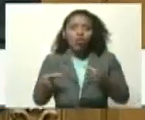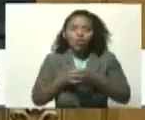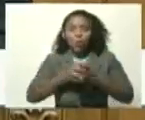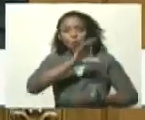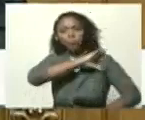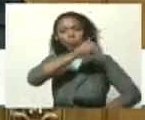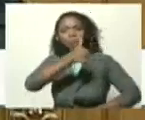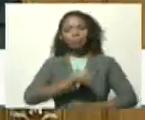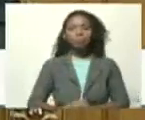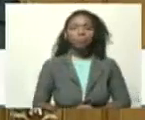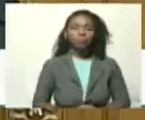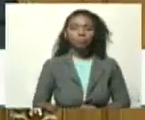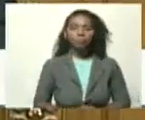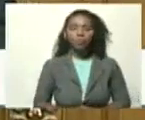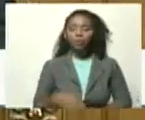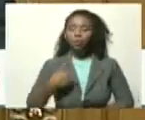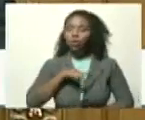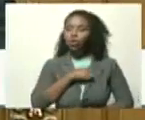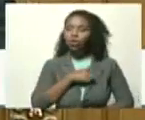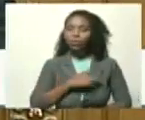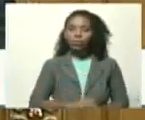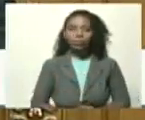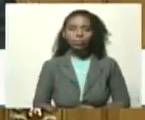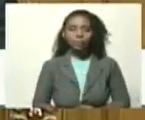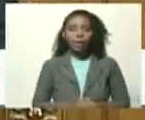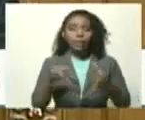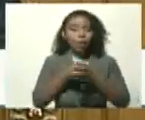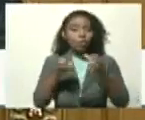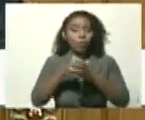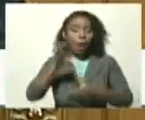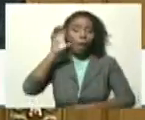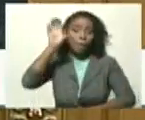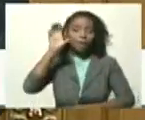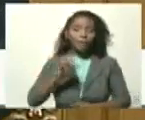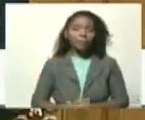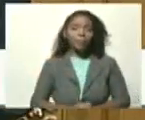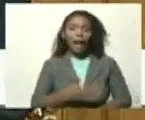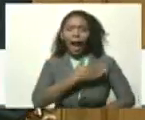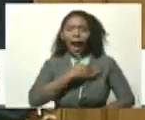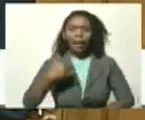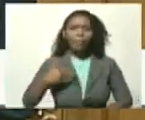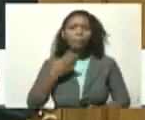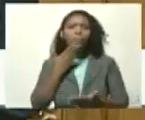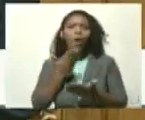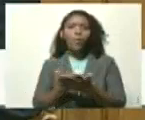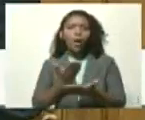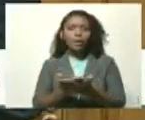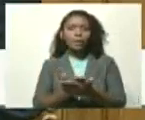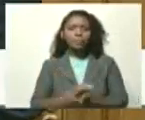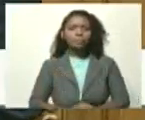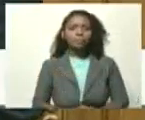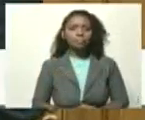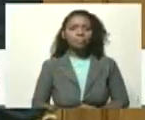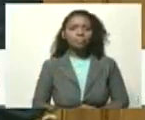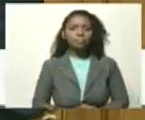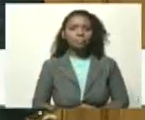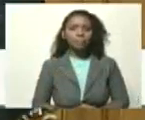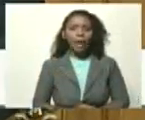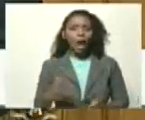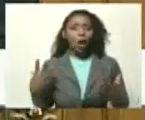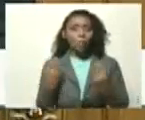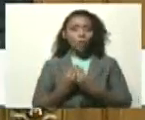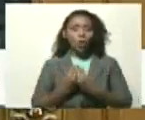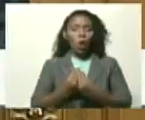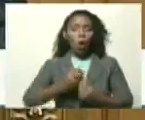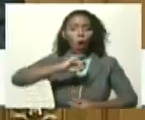directiva. Nosotros, desde el Bloque de la Patria, queremos proponer que el compañero